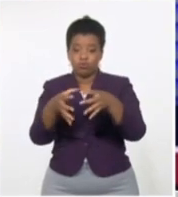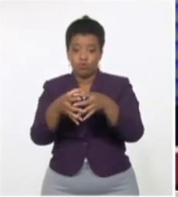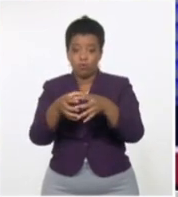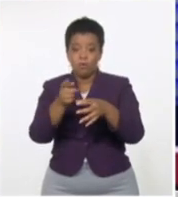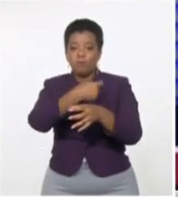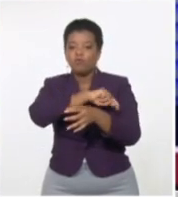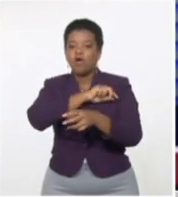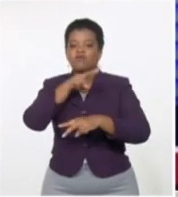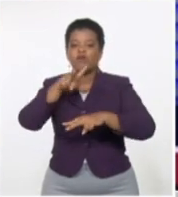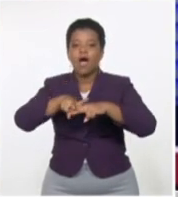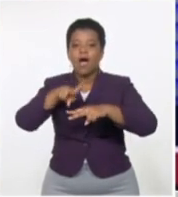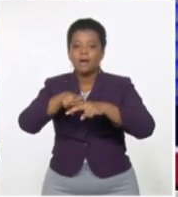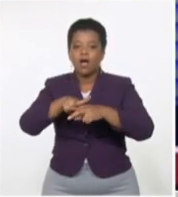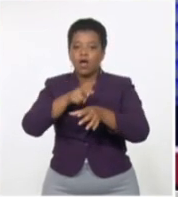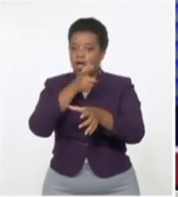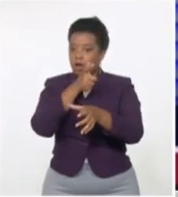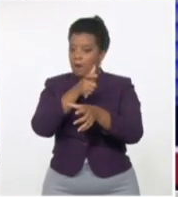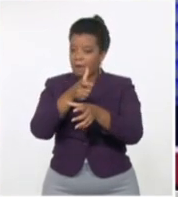población de riesgo.